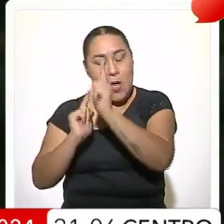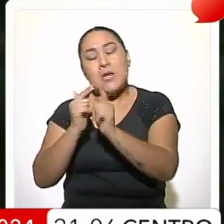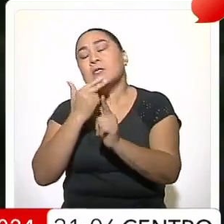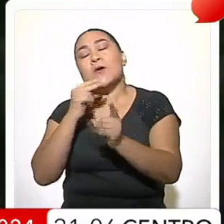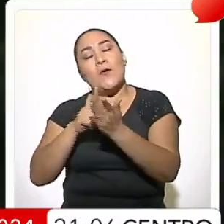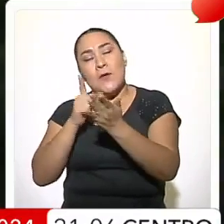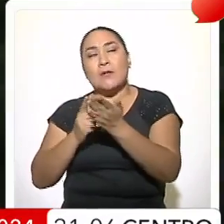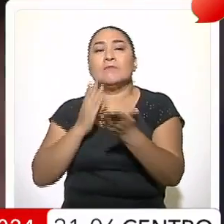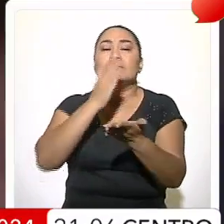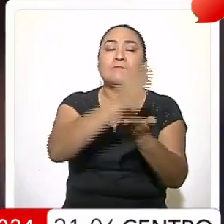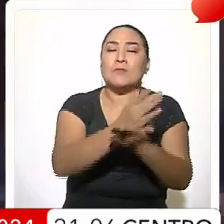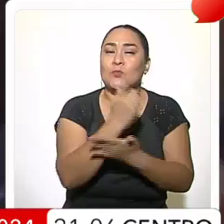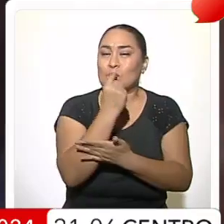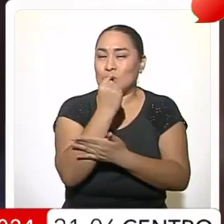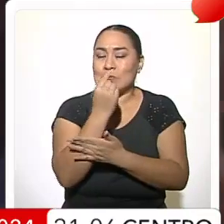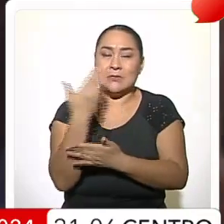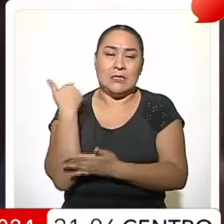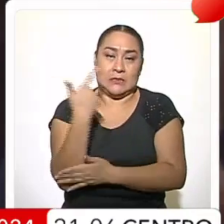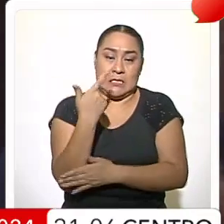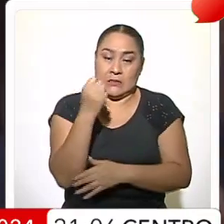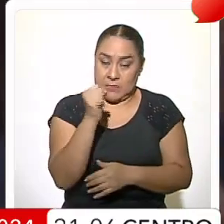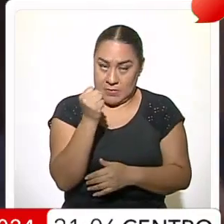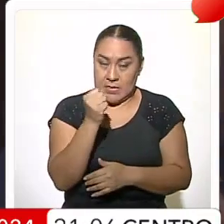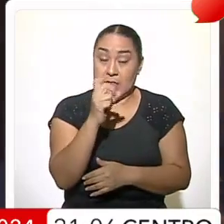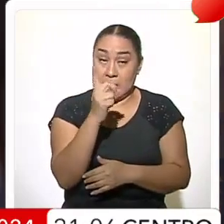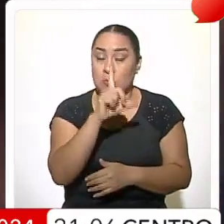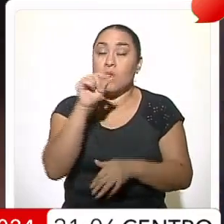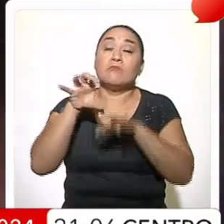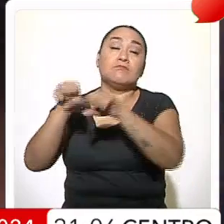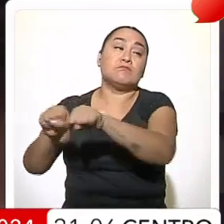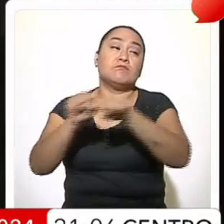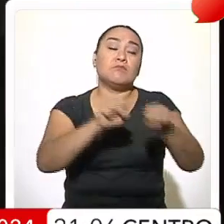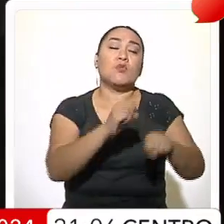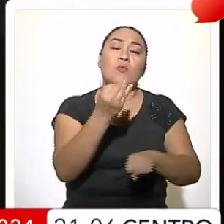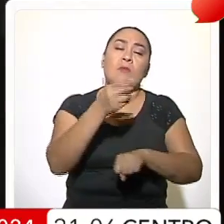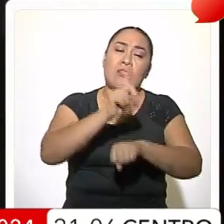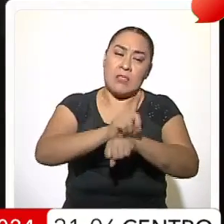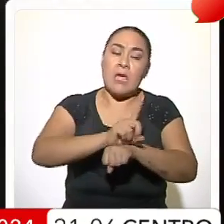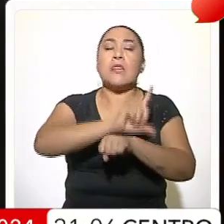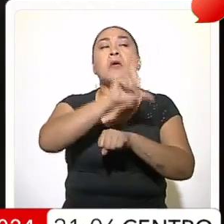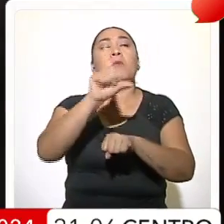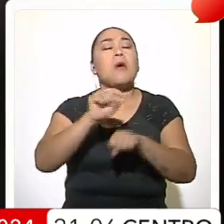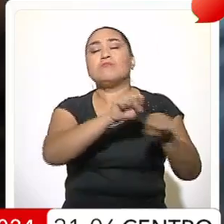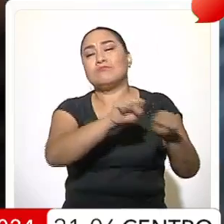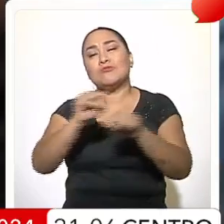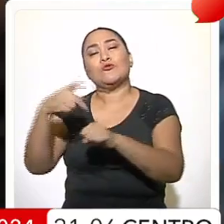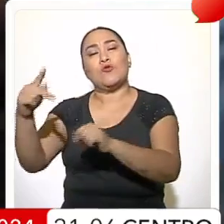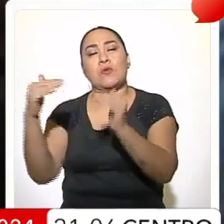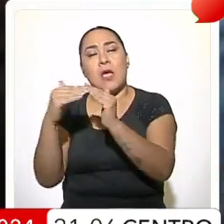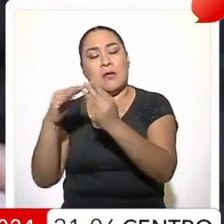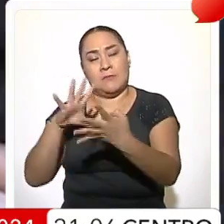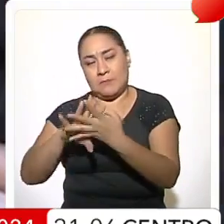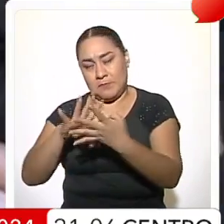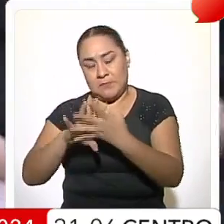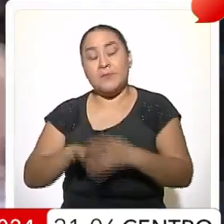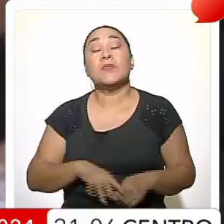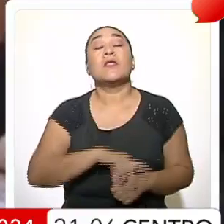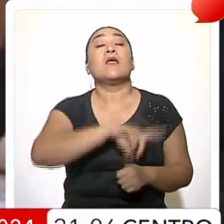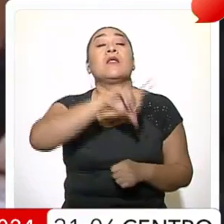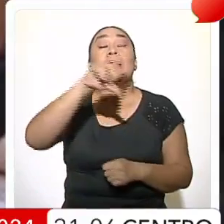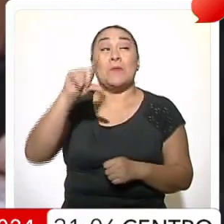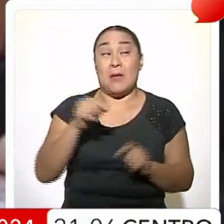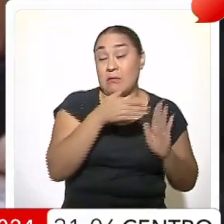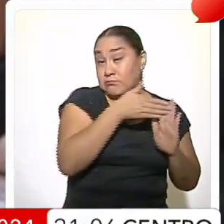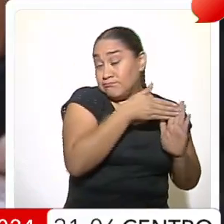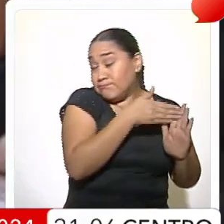policía británica el 7 de diciembre. Quedó detenido 9 días y luego bajo arresto domiciliario. El caso se convirtió desde